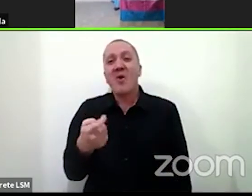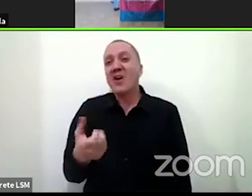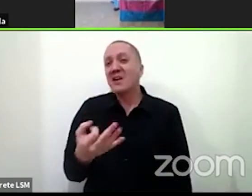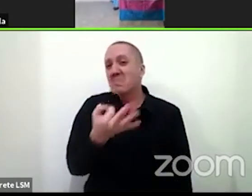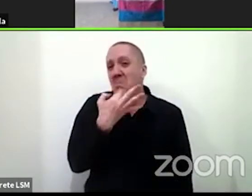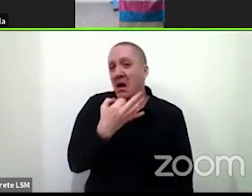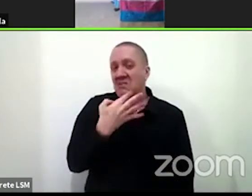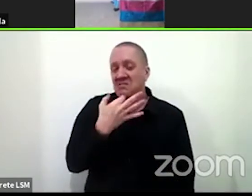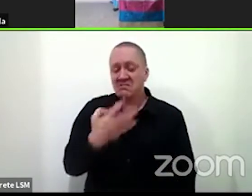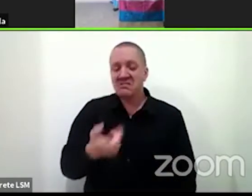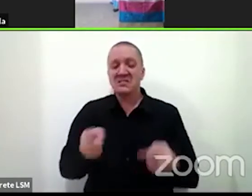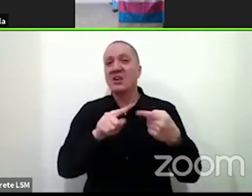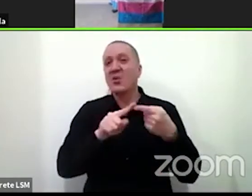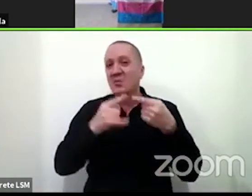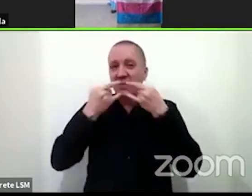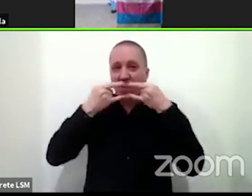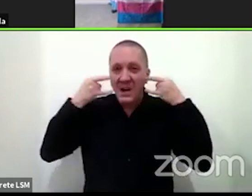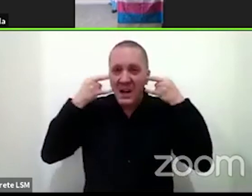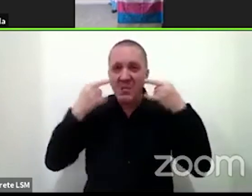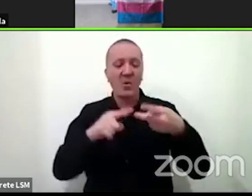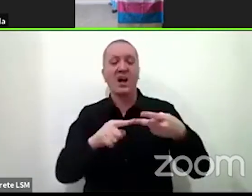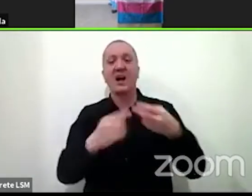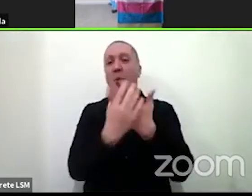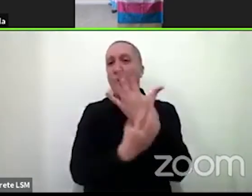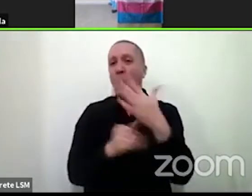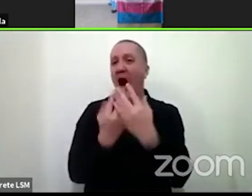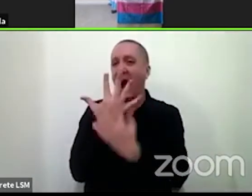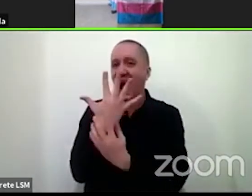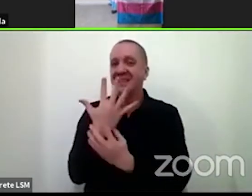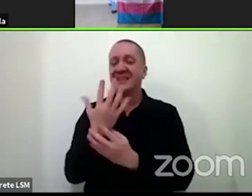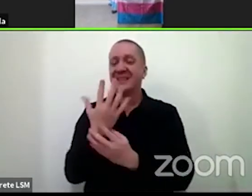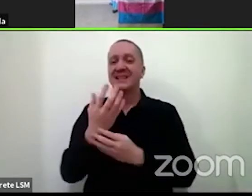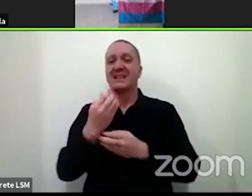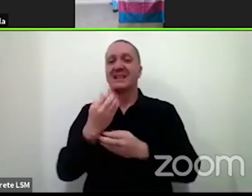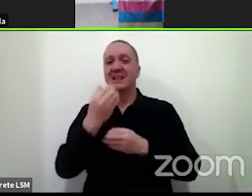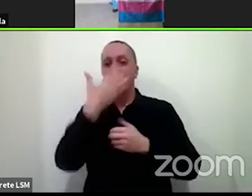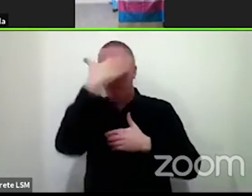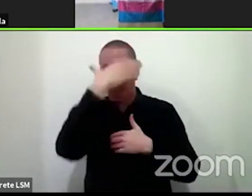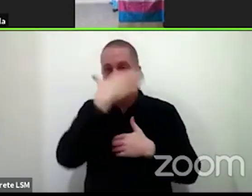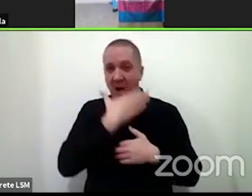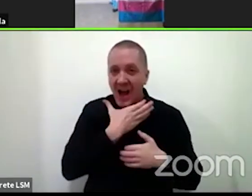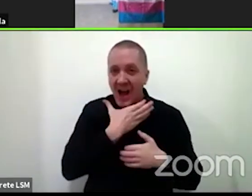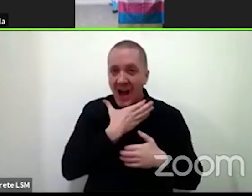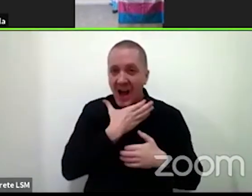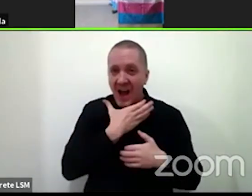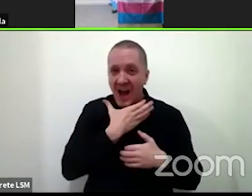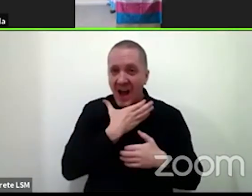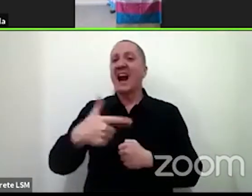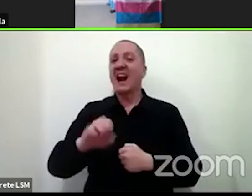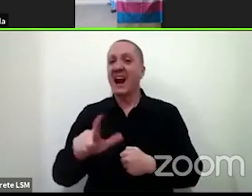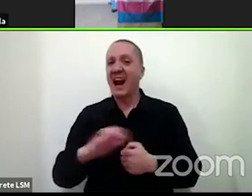como cubrebocas, guantes, máscaras, gel antibacterial, medicamentos